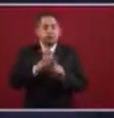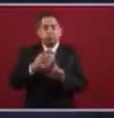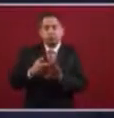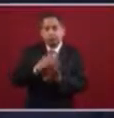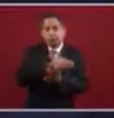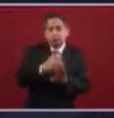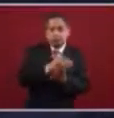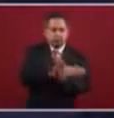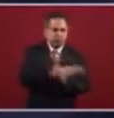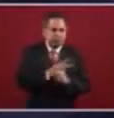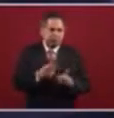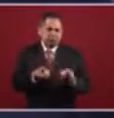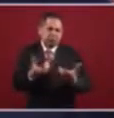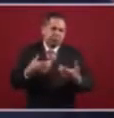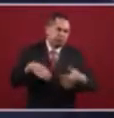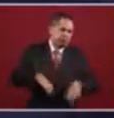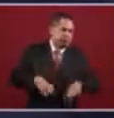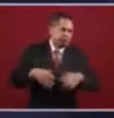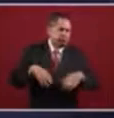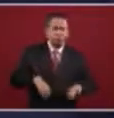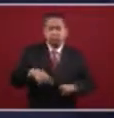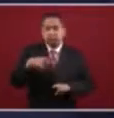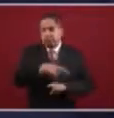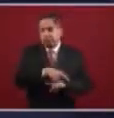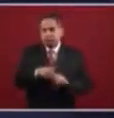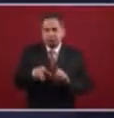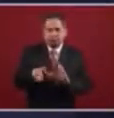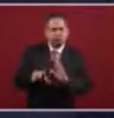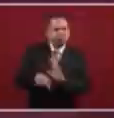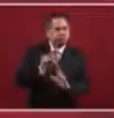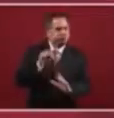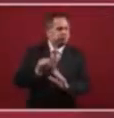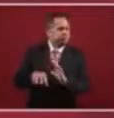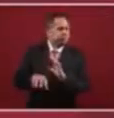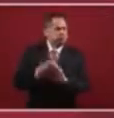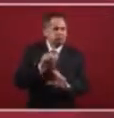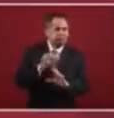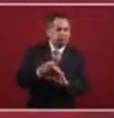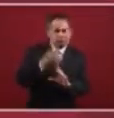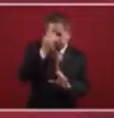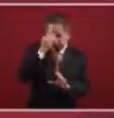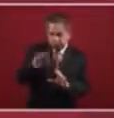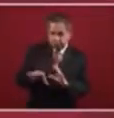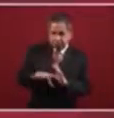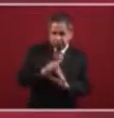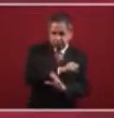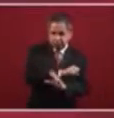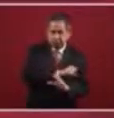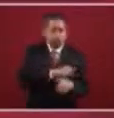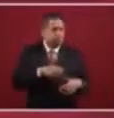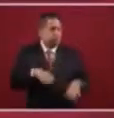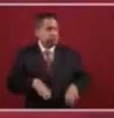exprimían, se dedicaban a saquearlo.